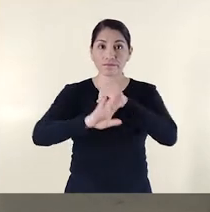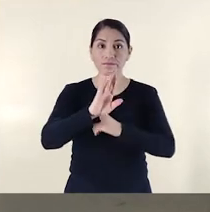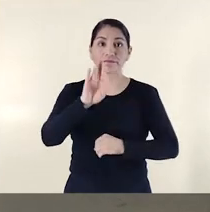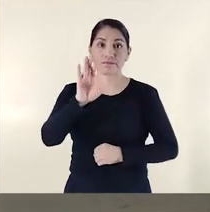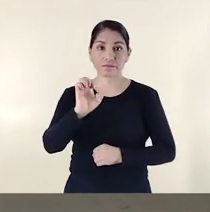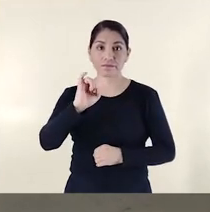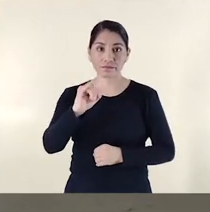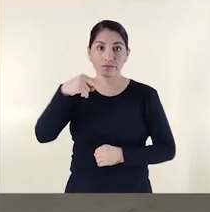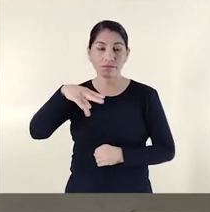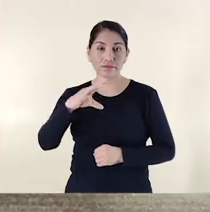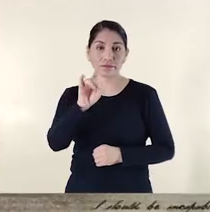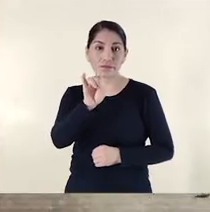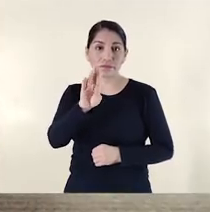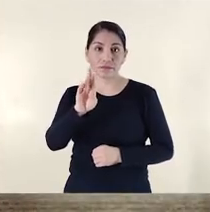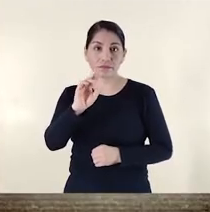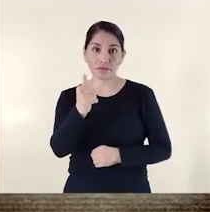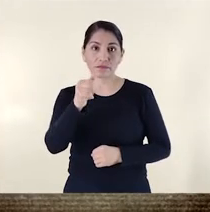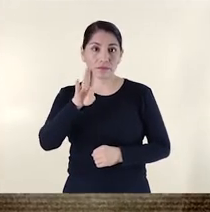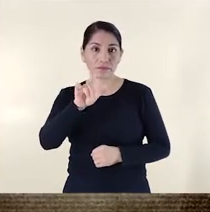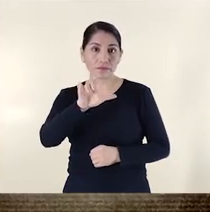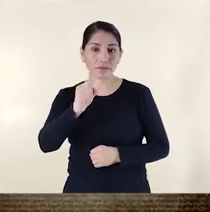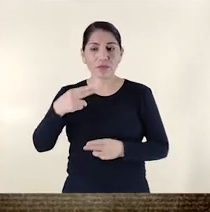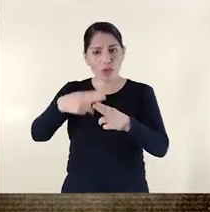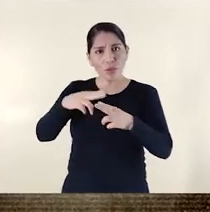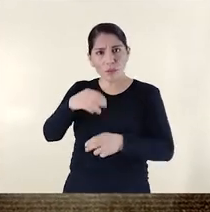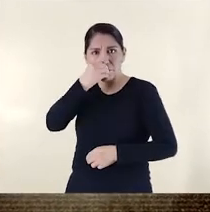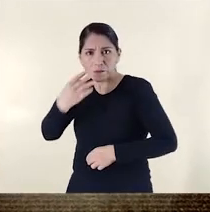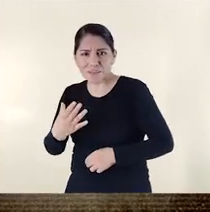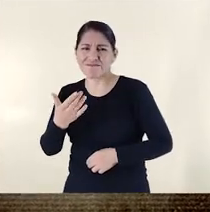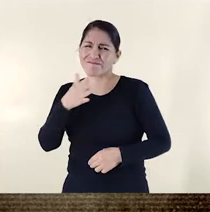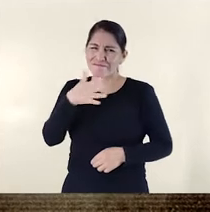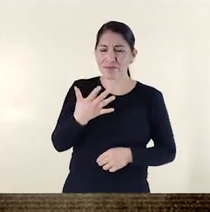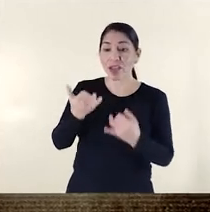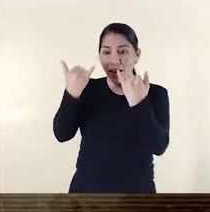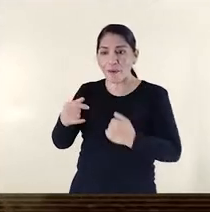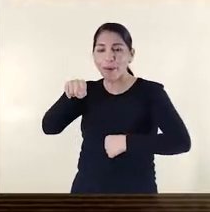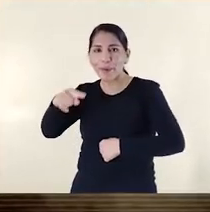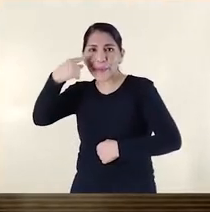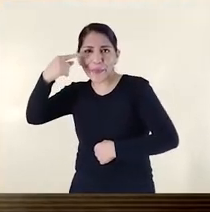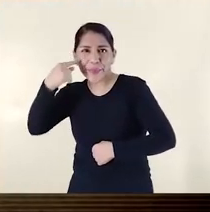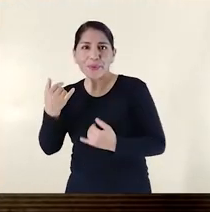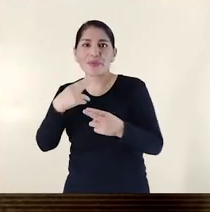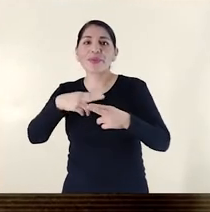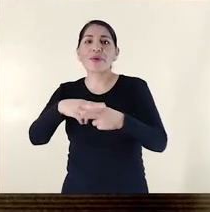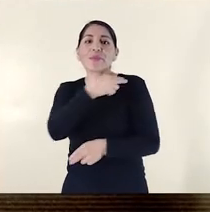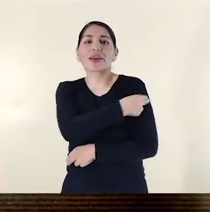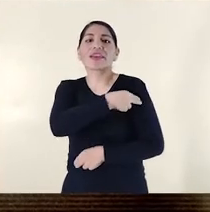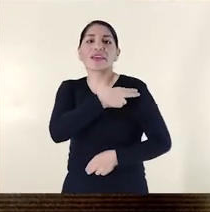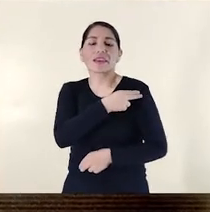Refugio de Incurables. Con este malsonante nombre se le conoció al establecimiento que hoy se llama Hospital